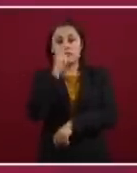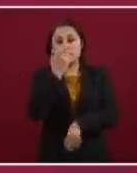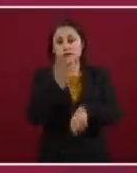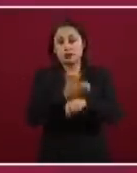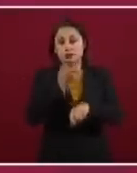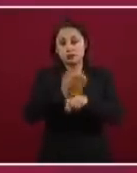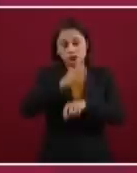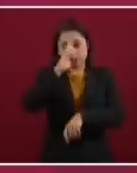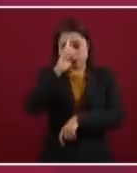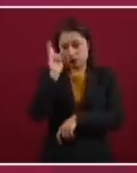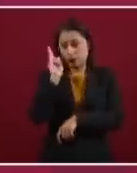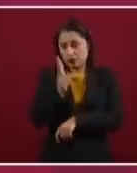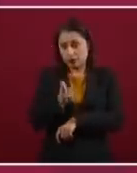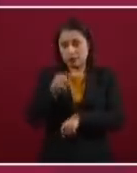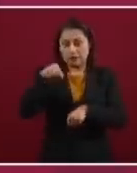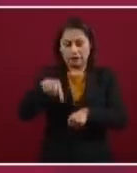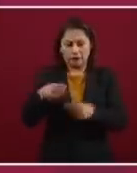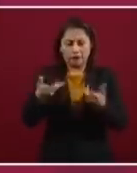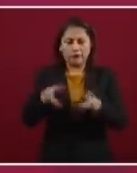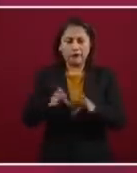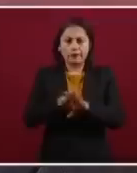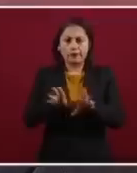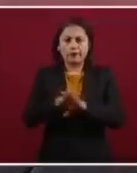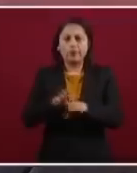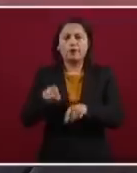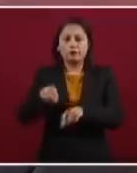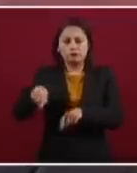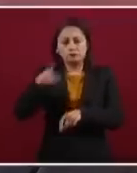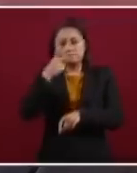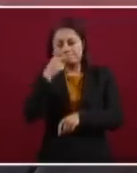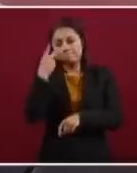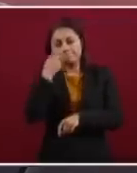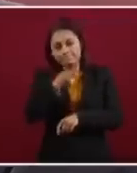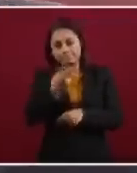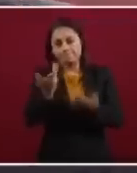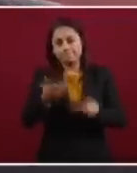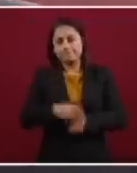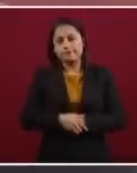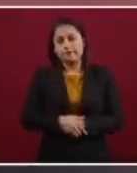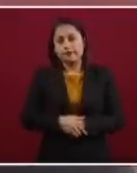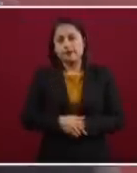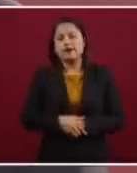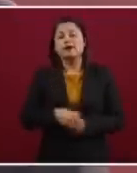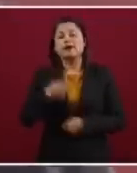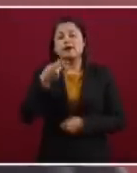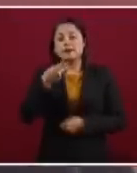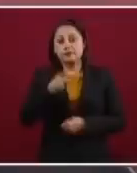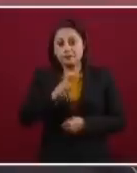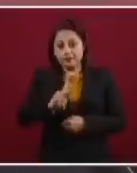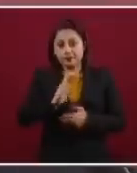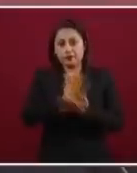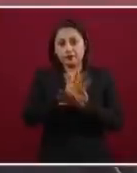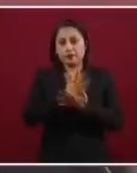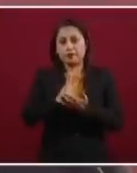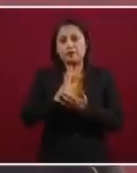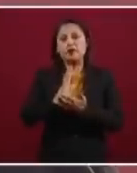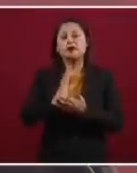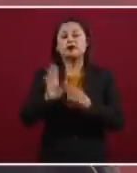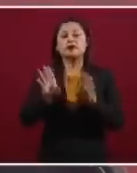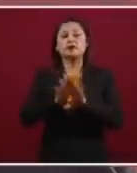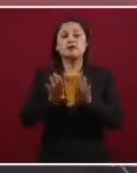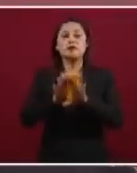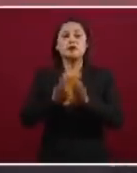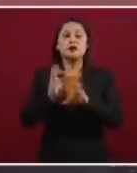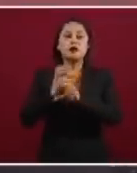sino que además en vez de contratar un operario